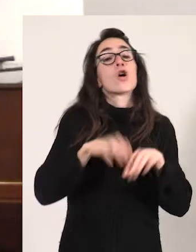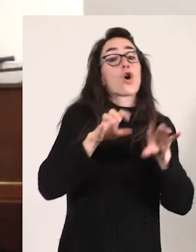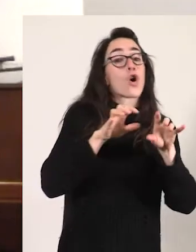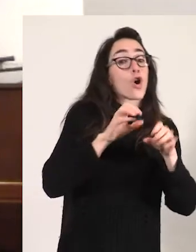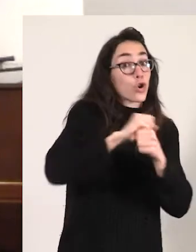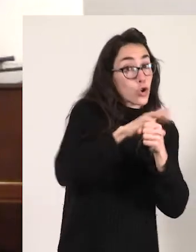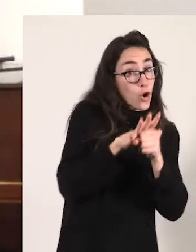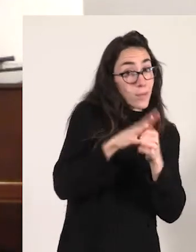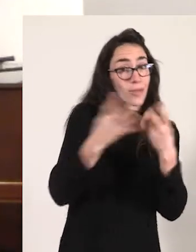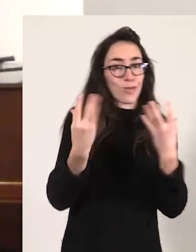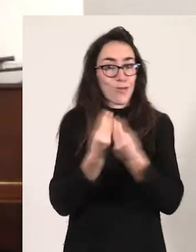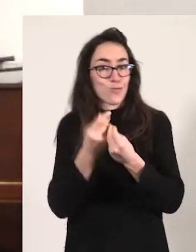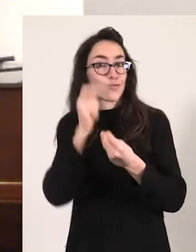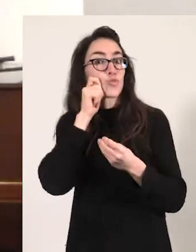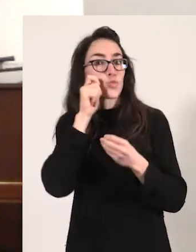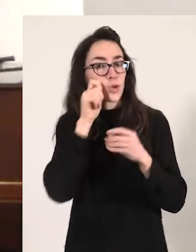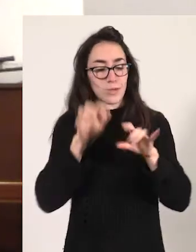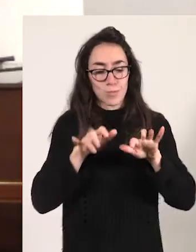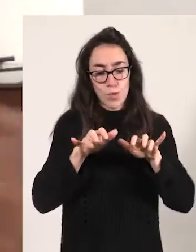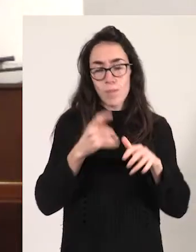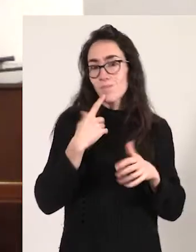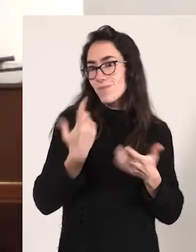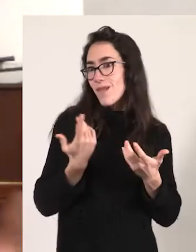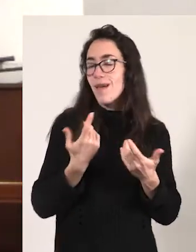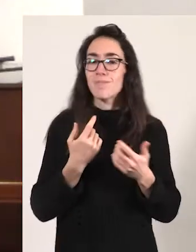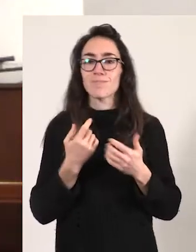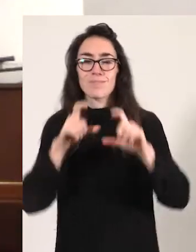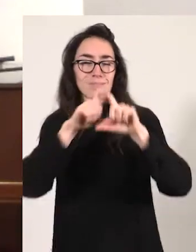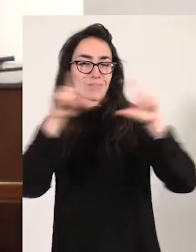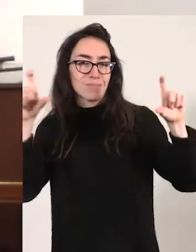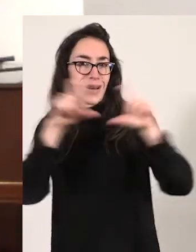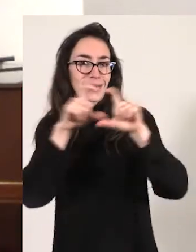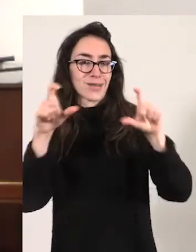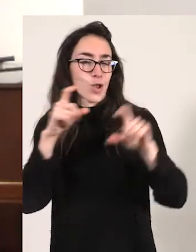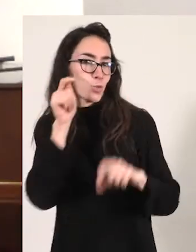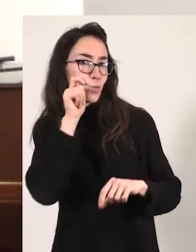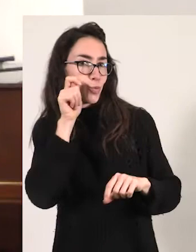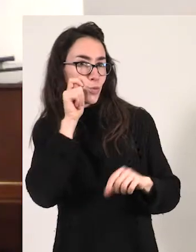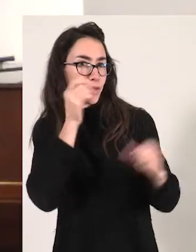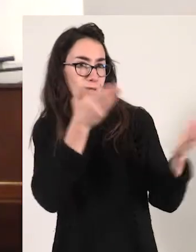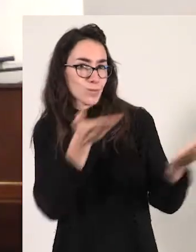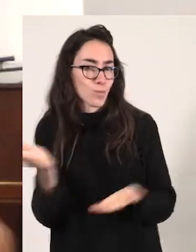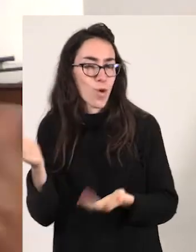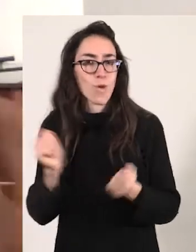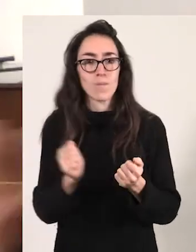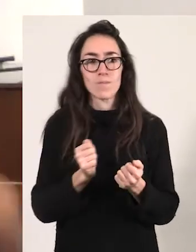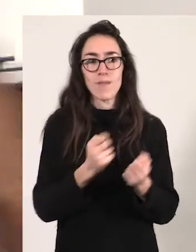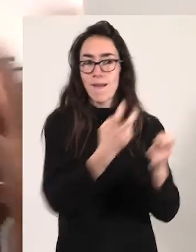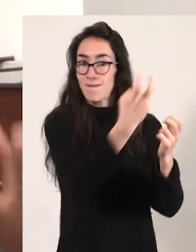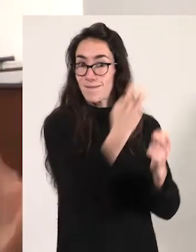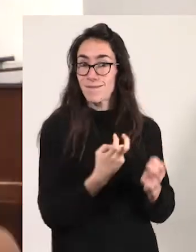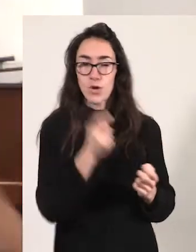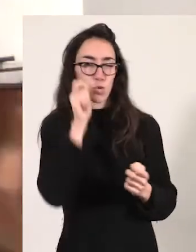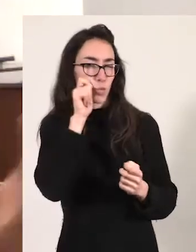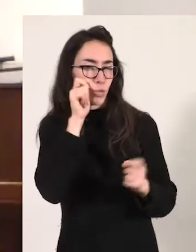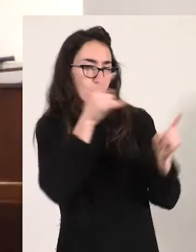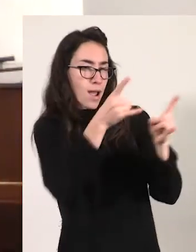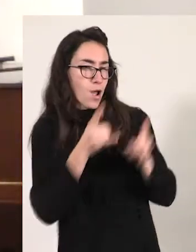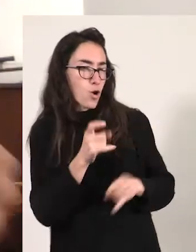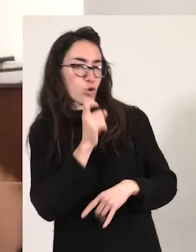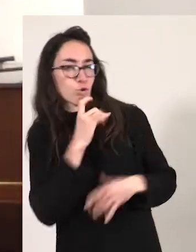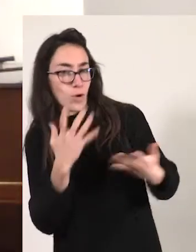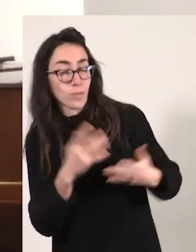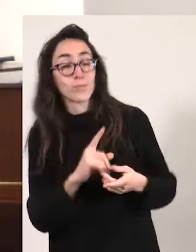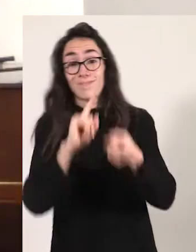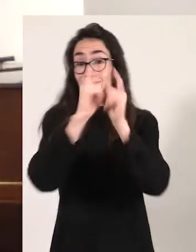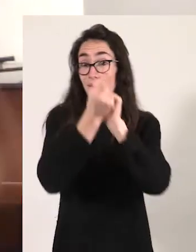y turismo. Pues con COVID y turismo era corredores seguros, turismo post-COVID, vienen más turistas